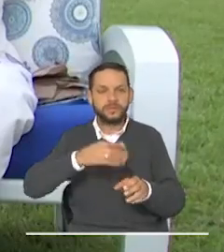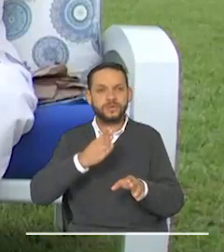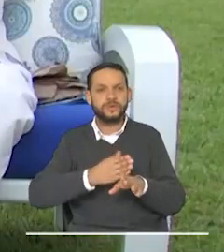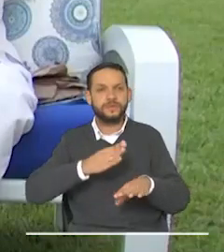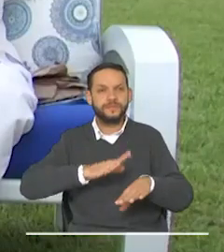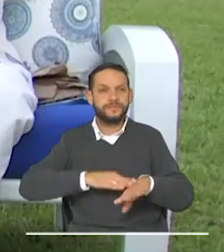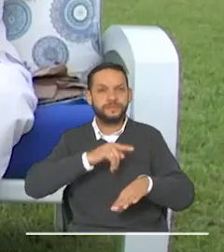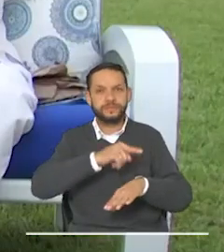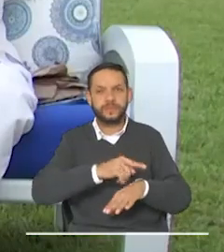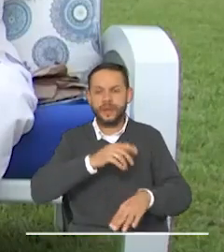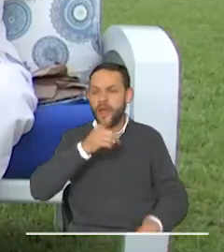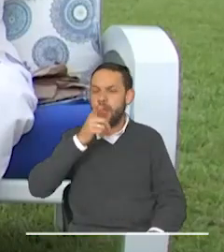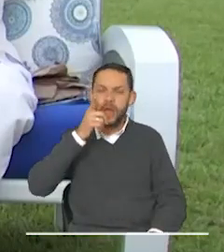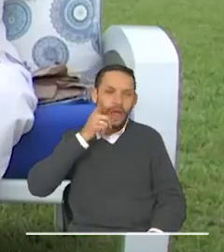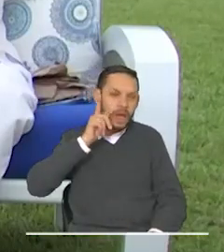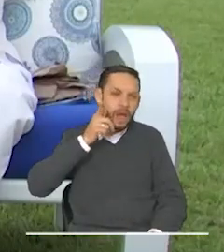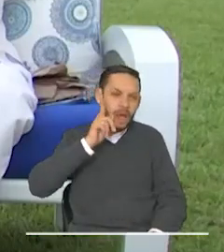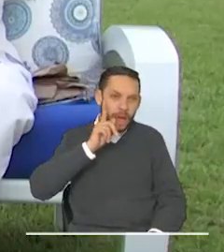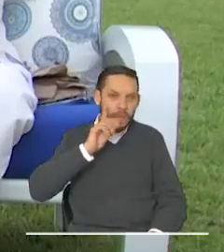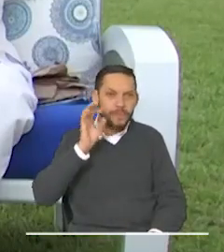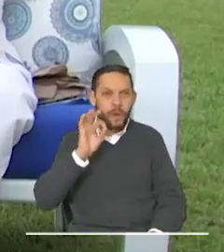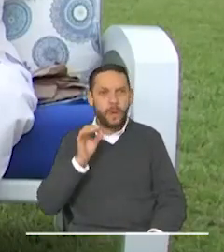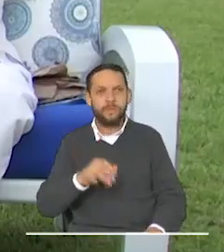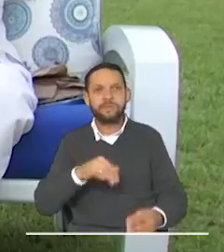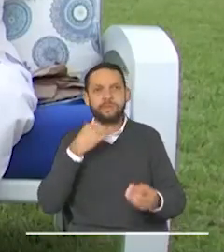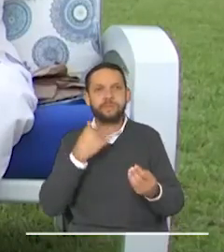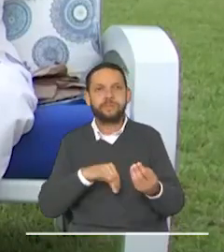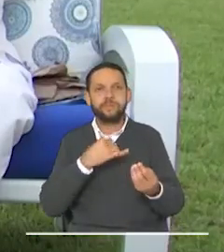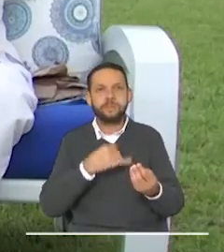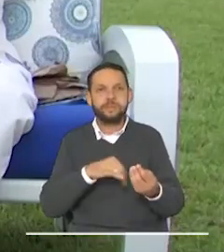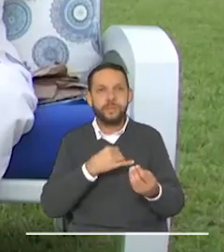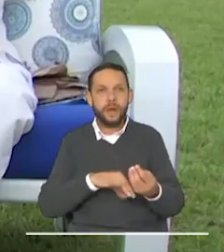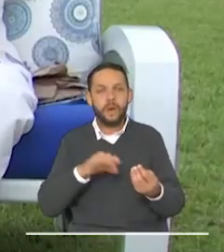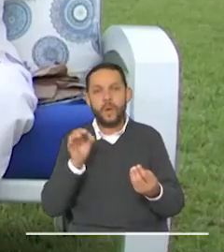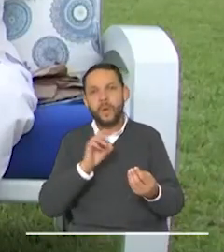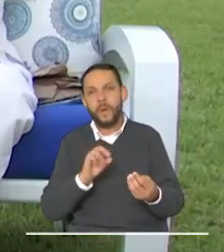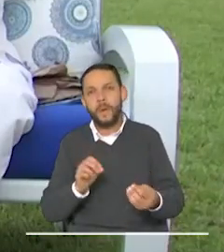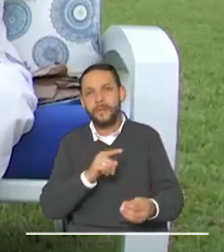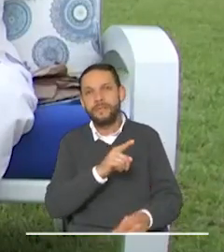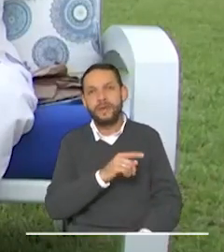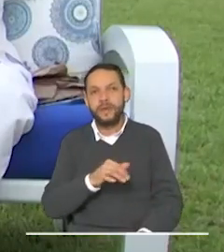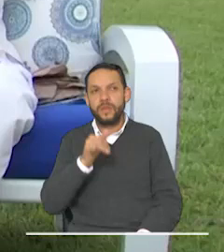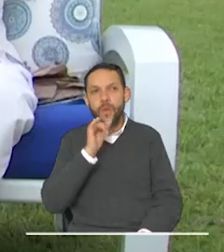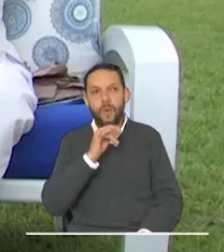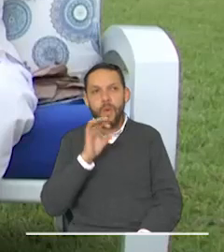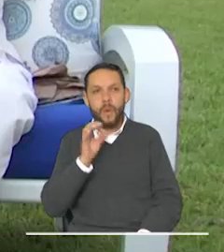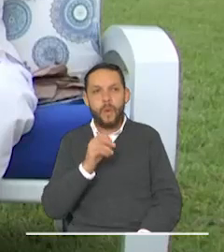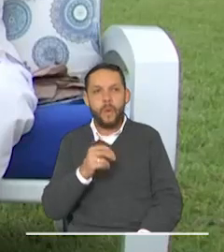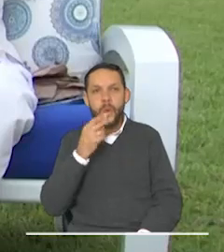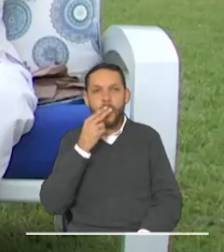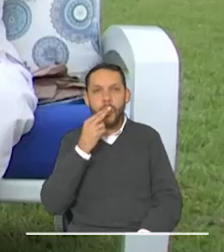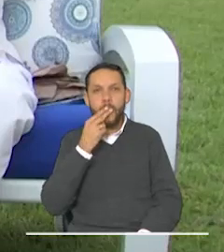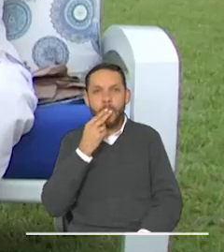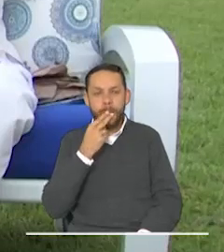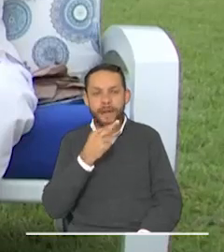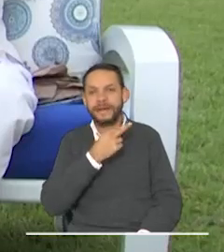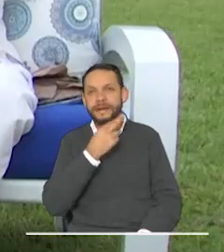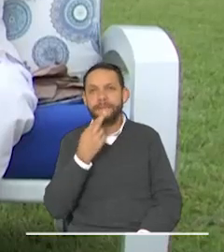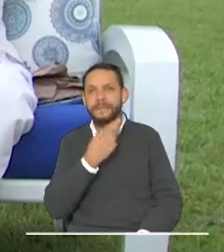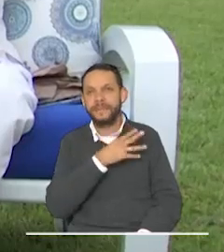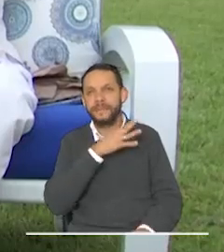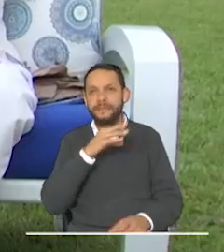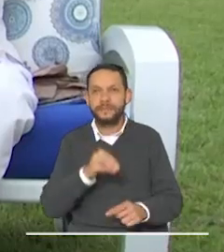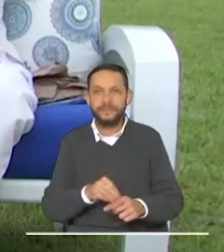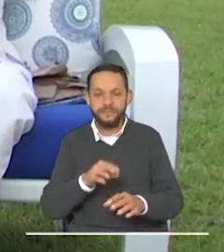juego en en su consumo de X Oye cosa no usted reincidió en el momento en que